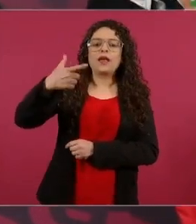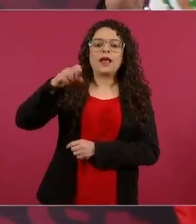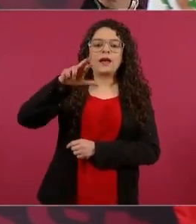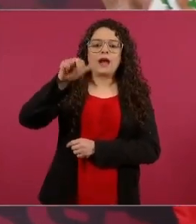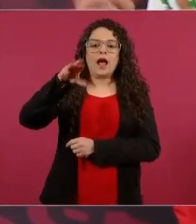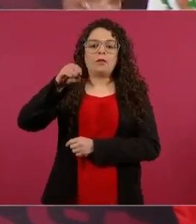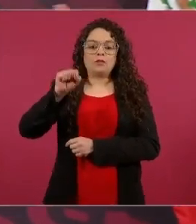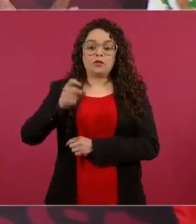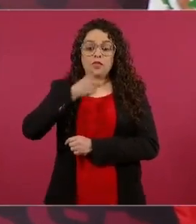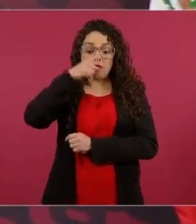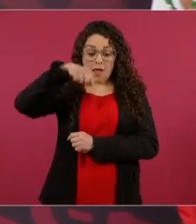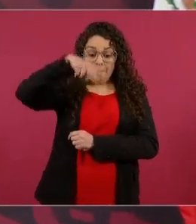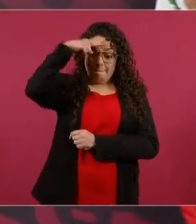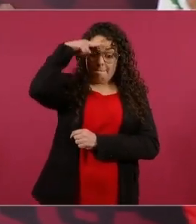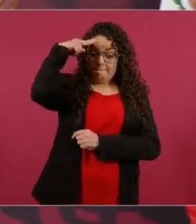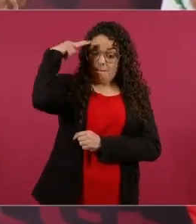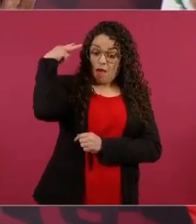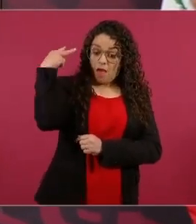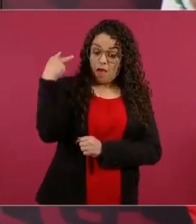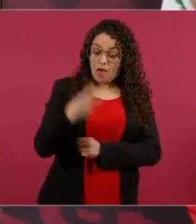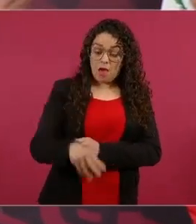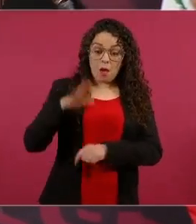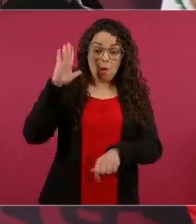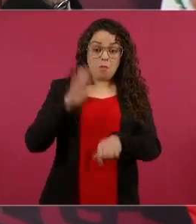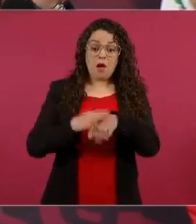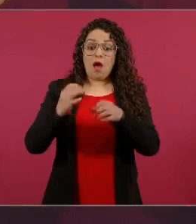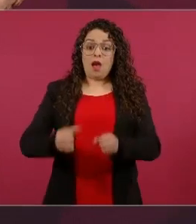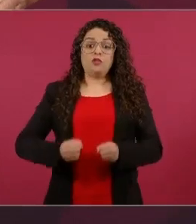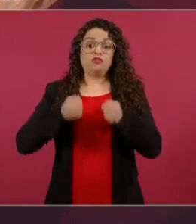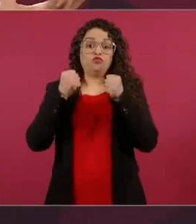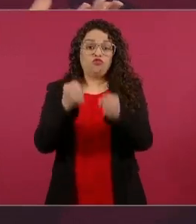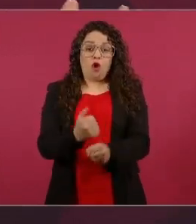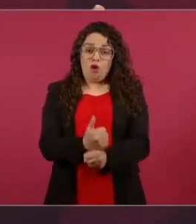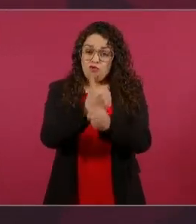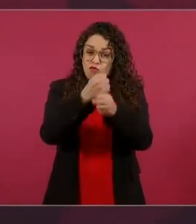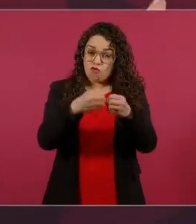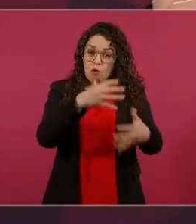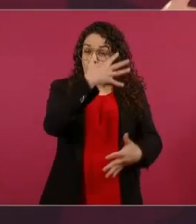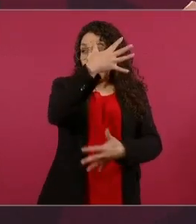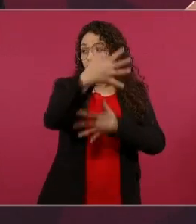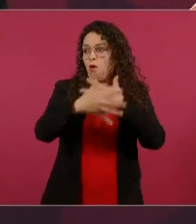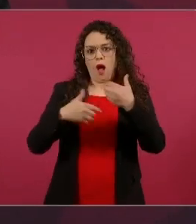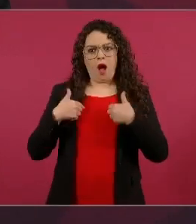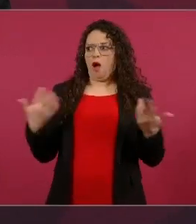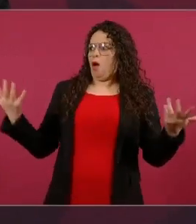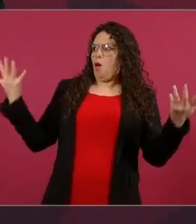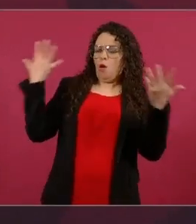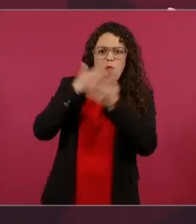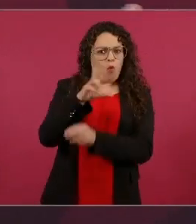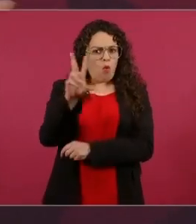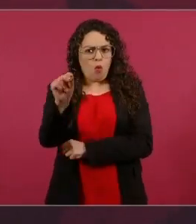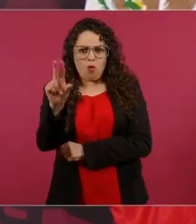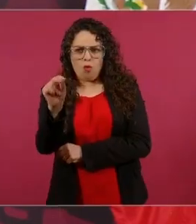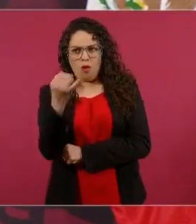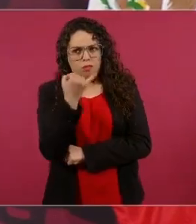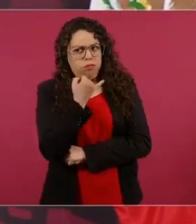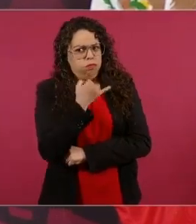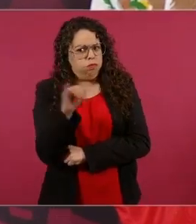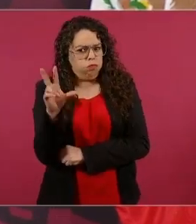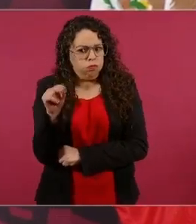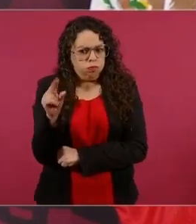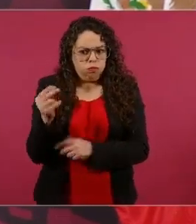el país más violento no primo hermano dónde